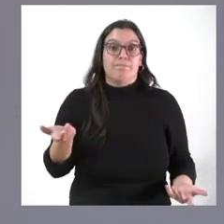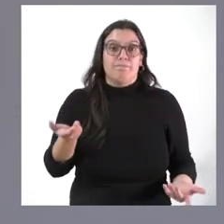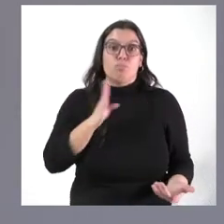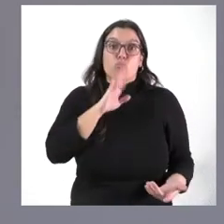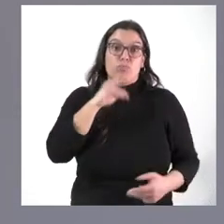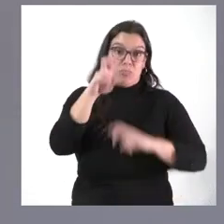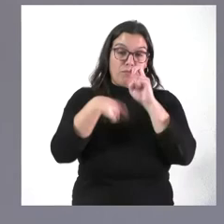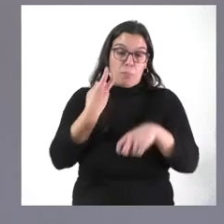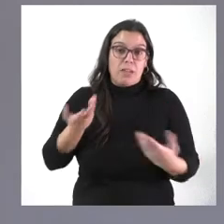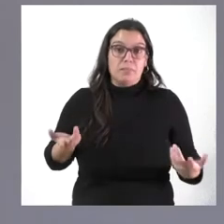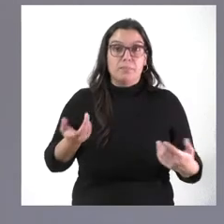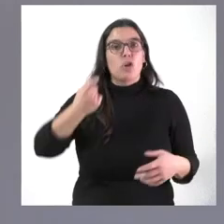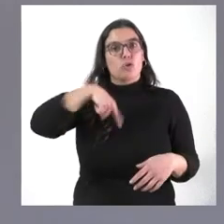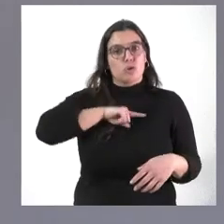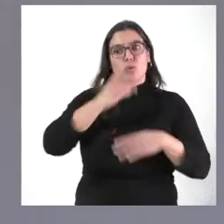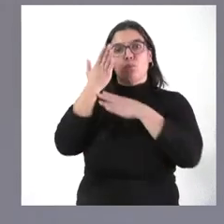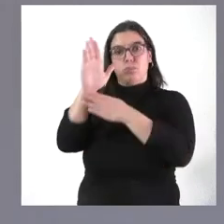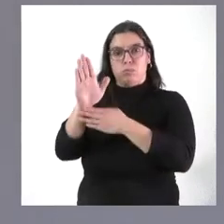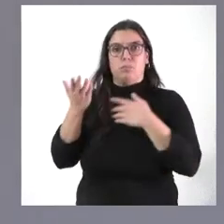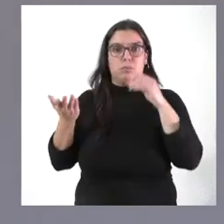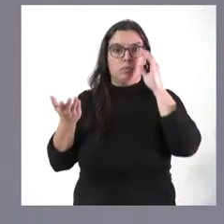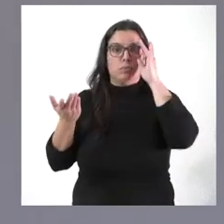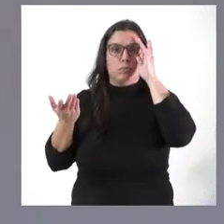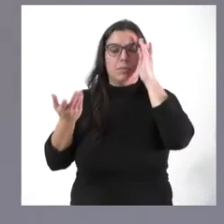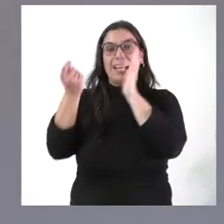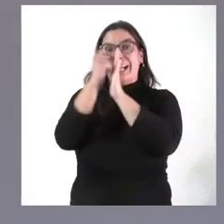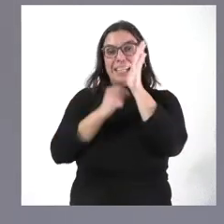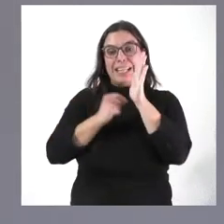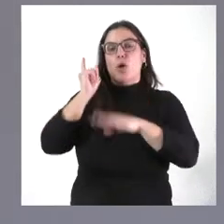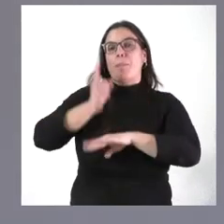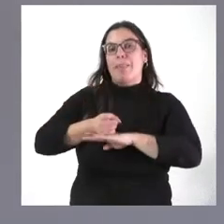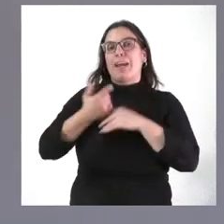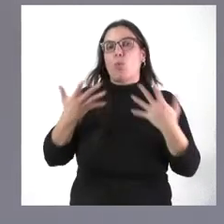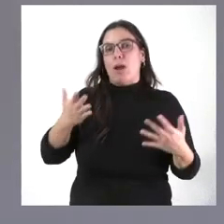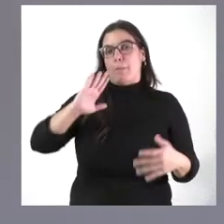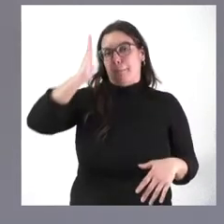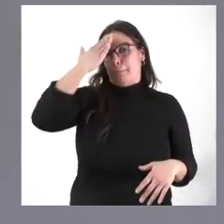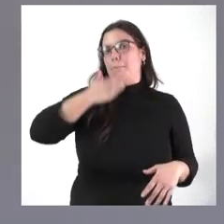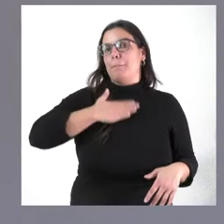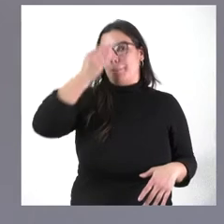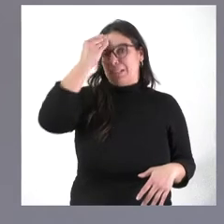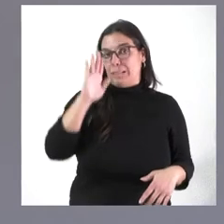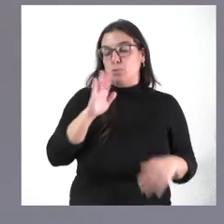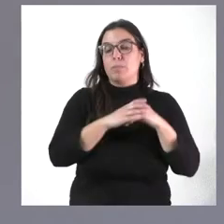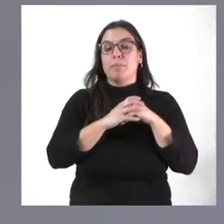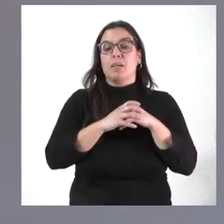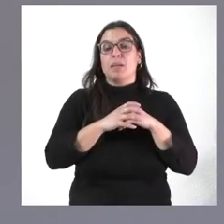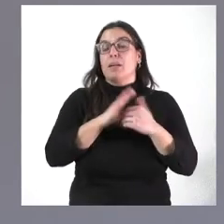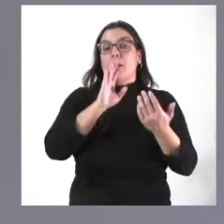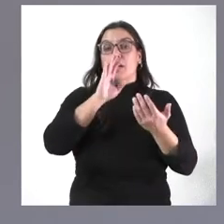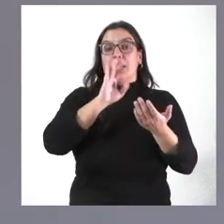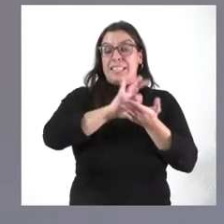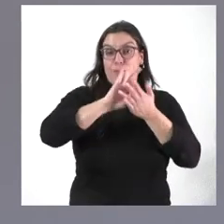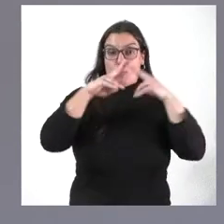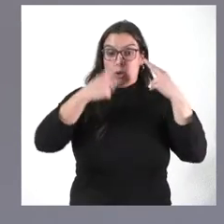que se reformará Nosotros hemos hecho el planteamiento de Cuál es el criterio por el que tendría que reformarse por un lado muchos de los servidores públicos que prestamos